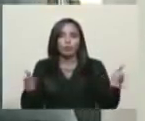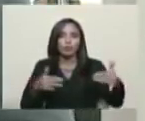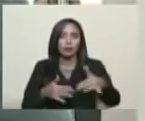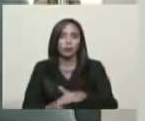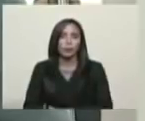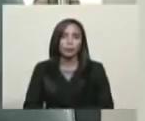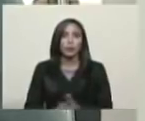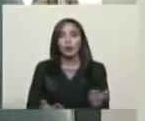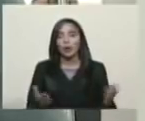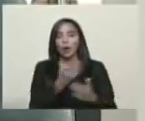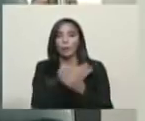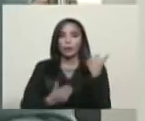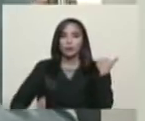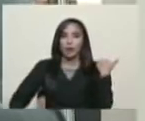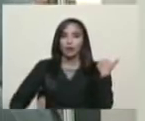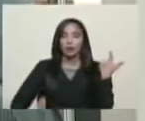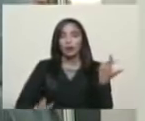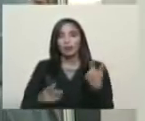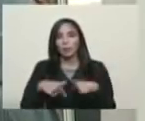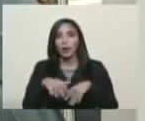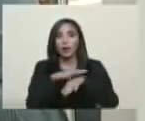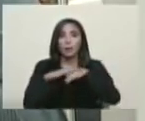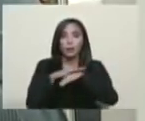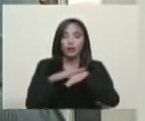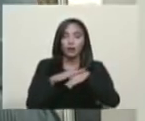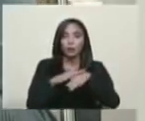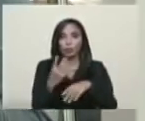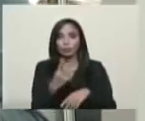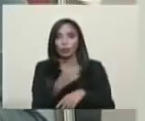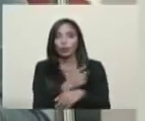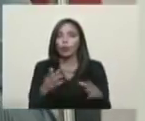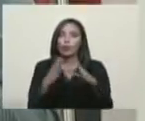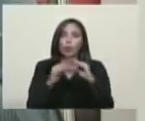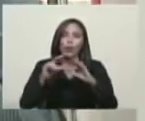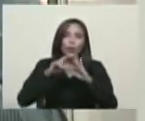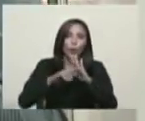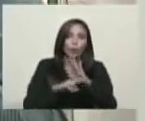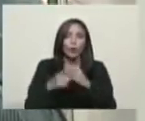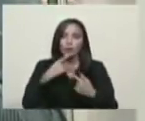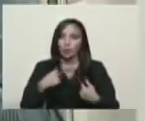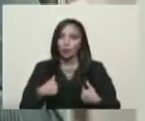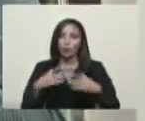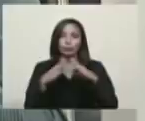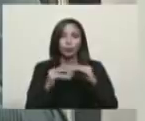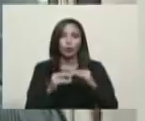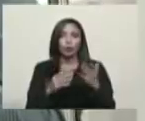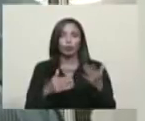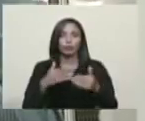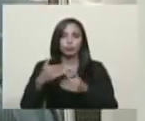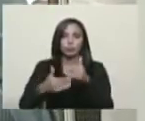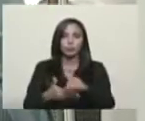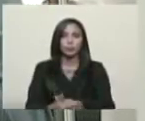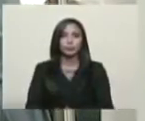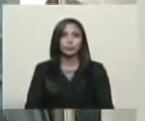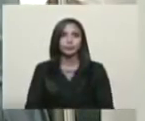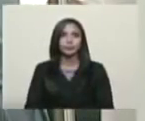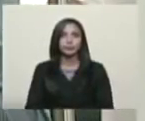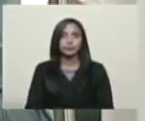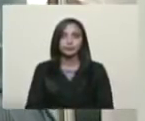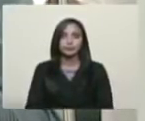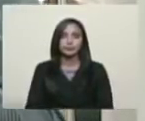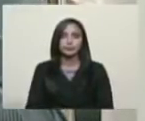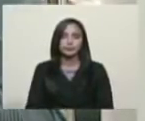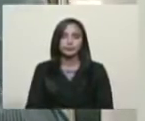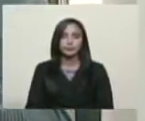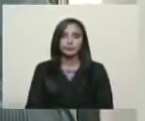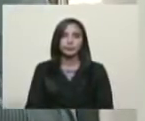de nuestro ministro Luis Medina, contribuimos así, con las instrucciones dadas por nuestro comandante